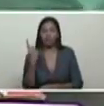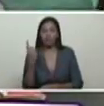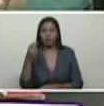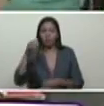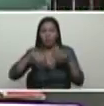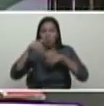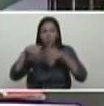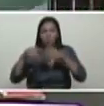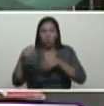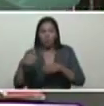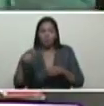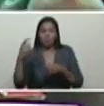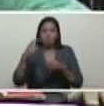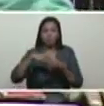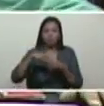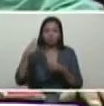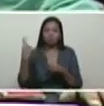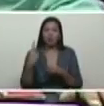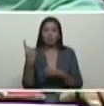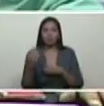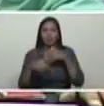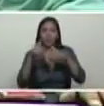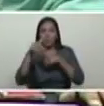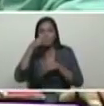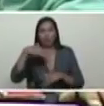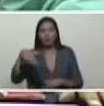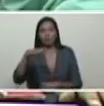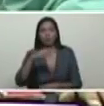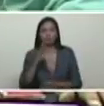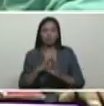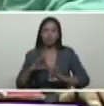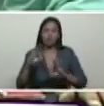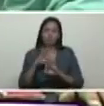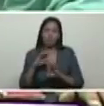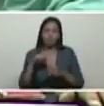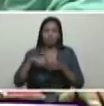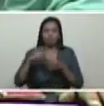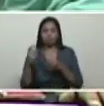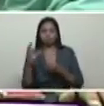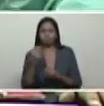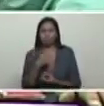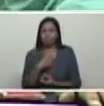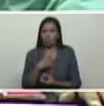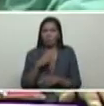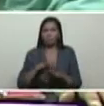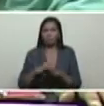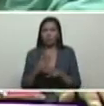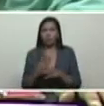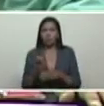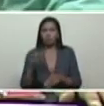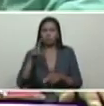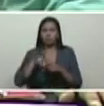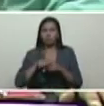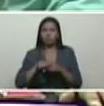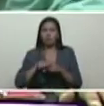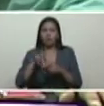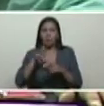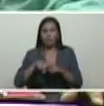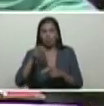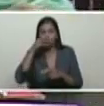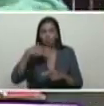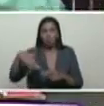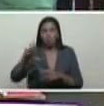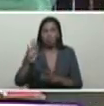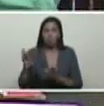pueblo me iría de aquí, solo con los votos del pueblo. Más nadie me podrá sacar de aquí, porque aquí cuando yo estoy sentado, está sentado un